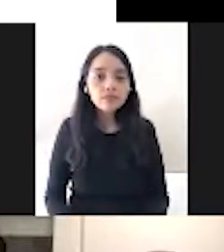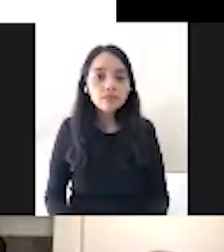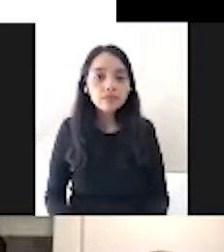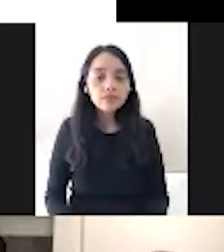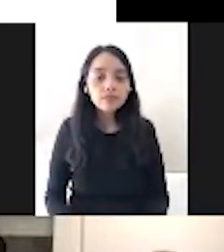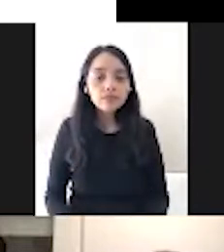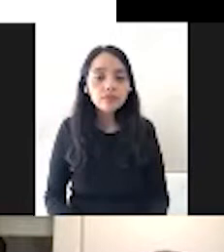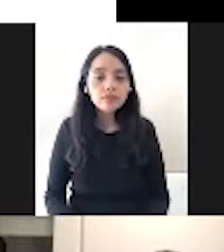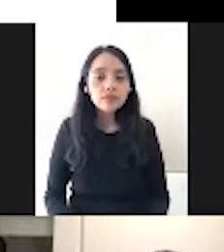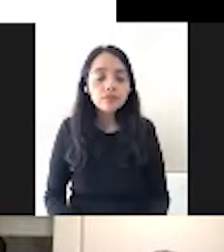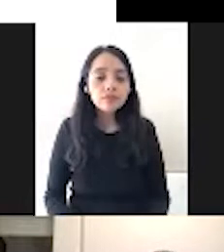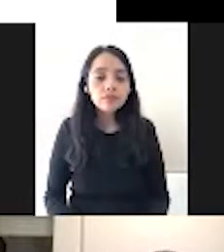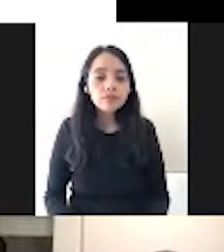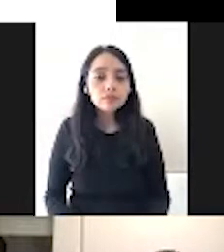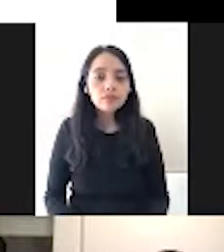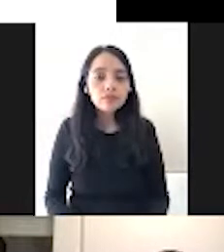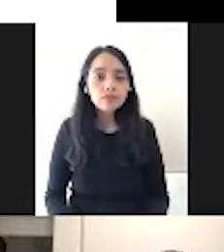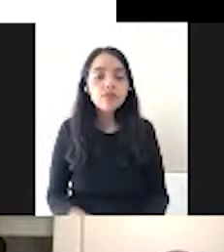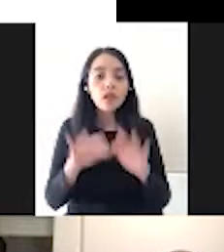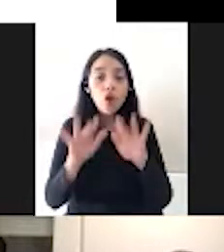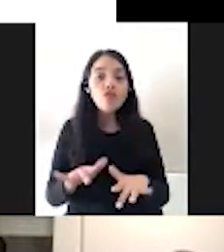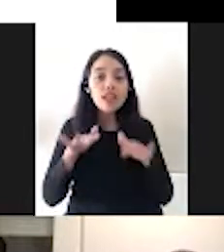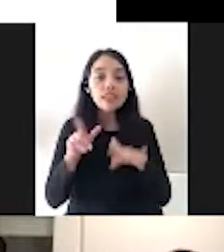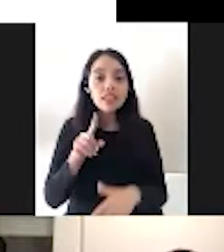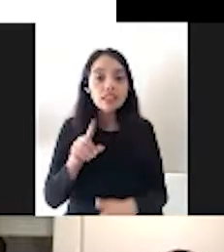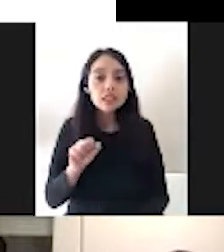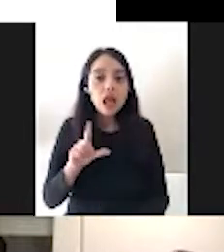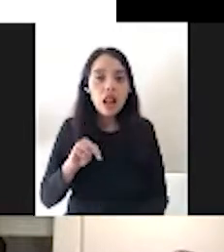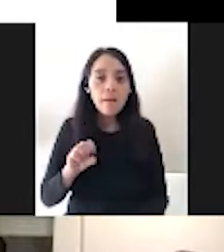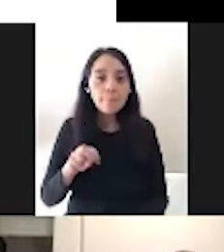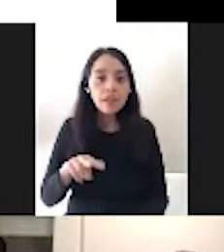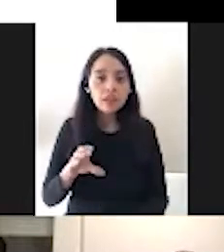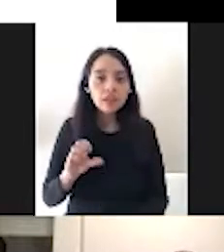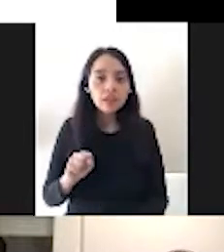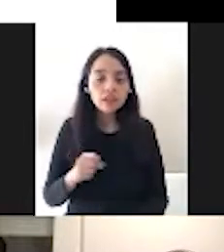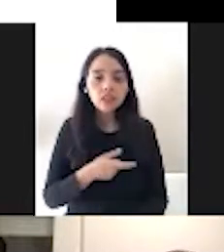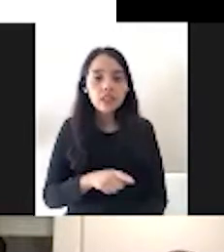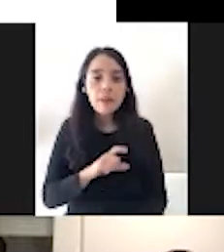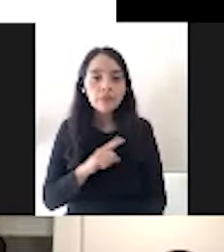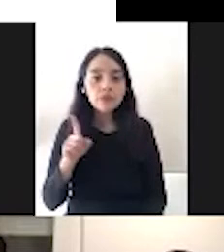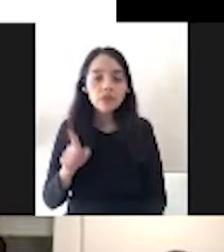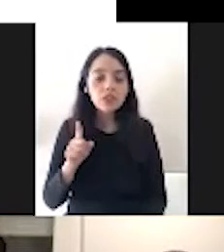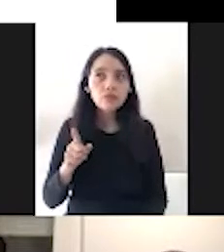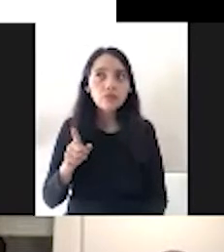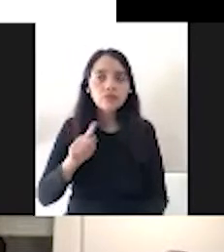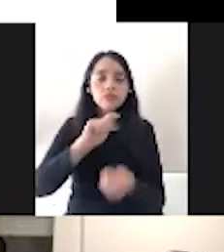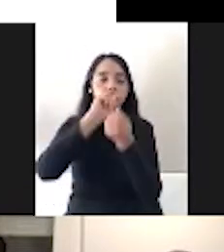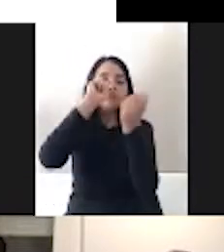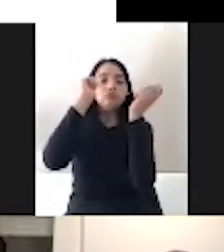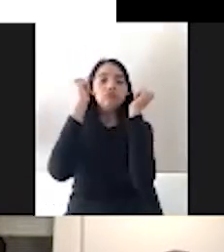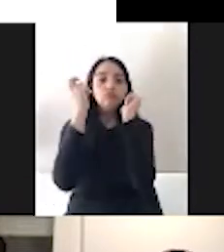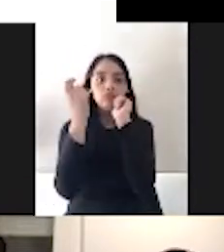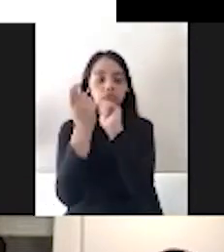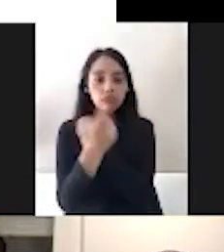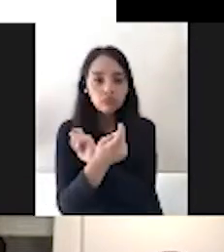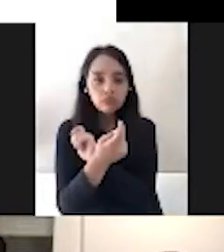conferencia de Salamanca, que empieza a transformar este enfoque, este paradigma, a dar